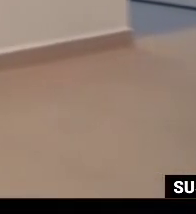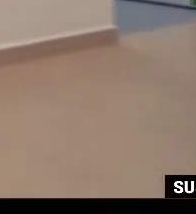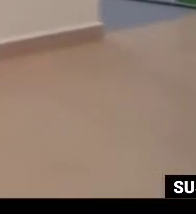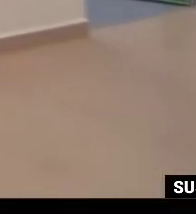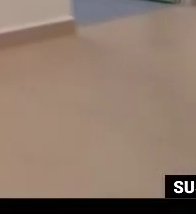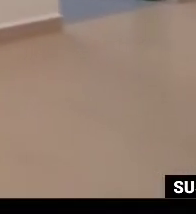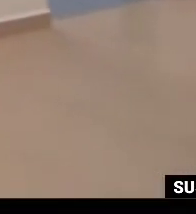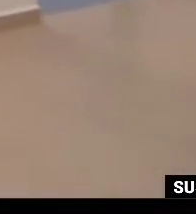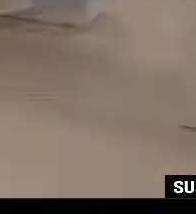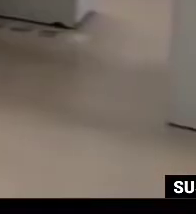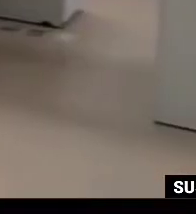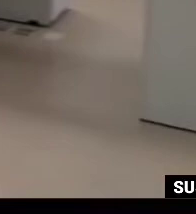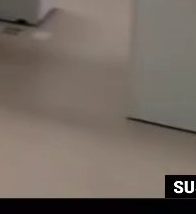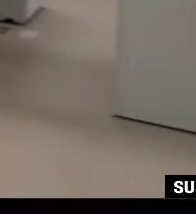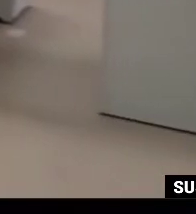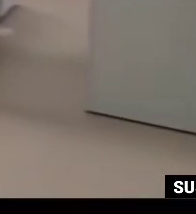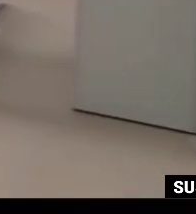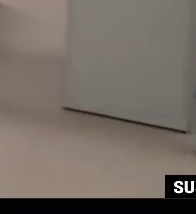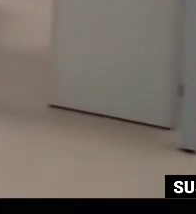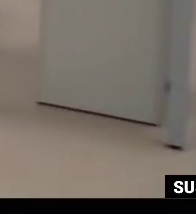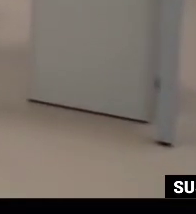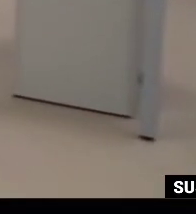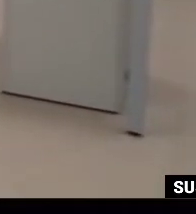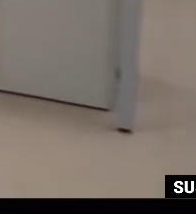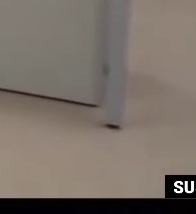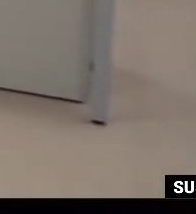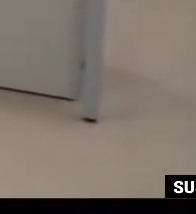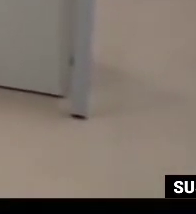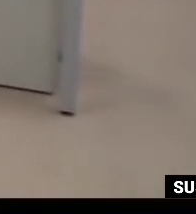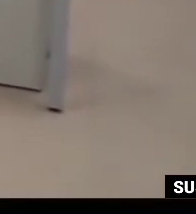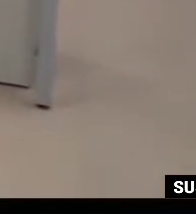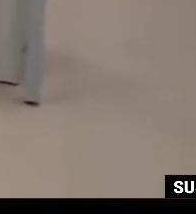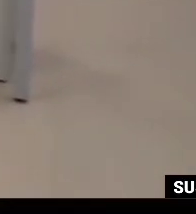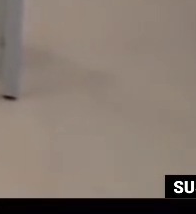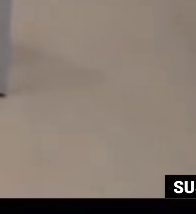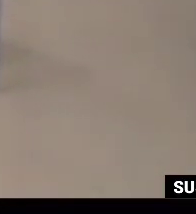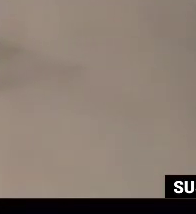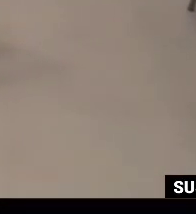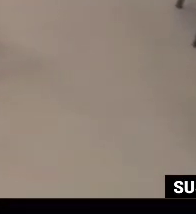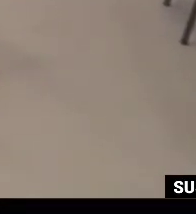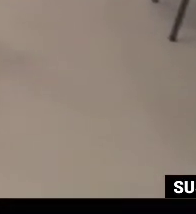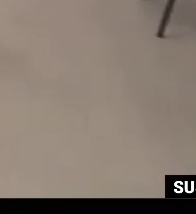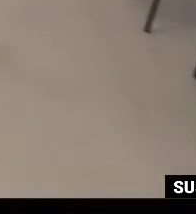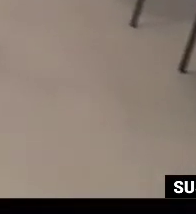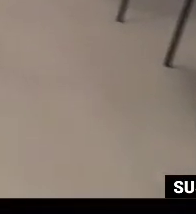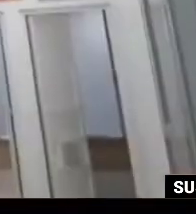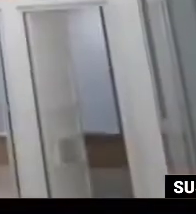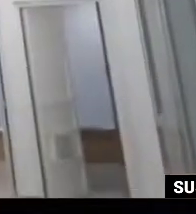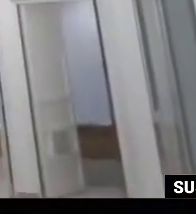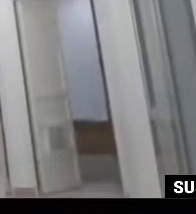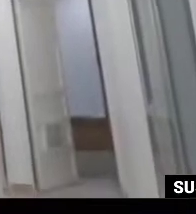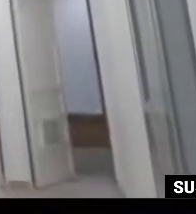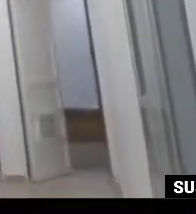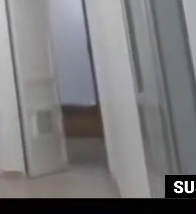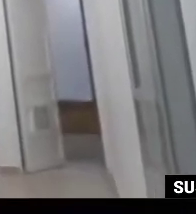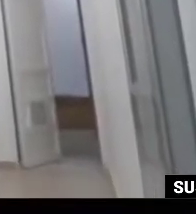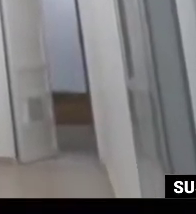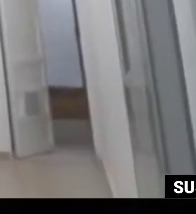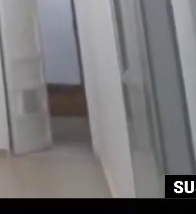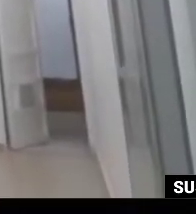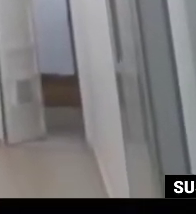regresar, no se afecta. No, bueno, no sé, ahorita vemos. O sea, que se ocupen en hospitales y que mientras reciban